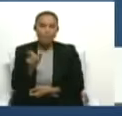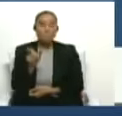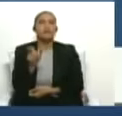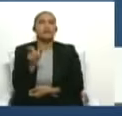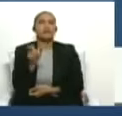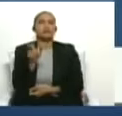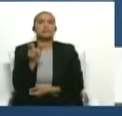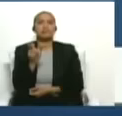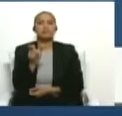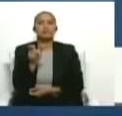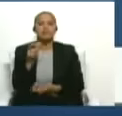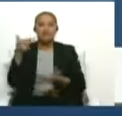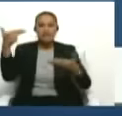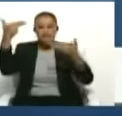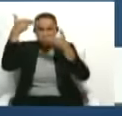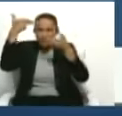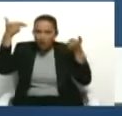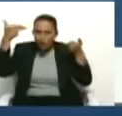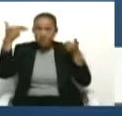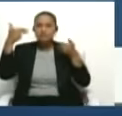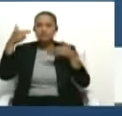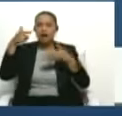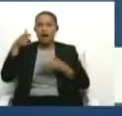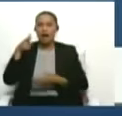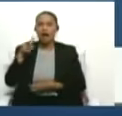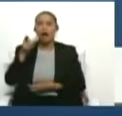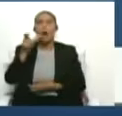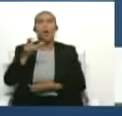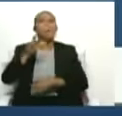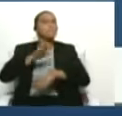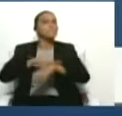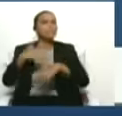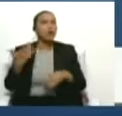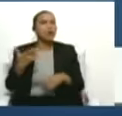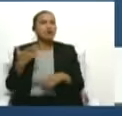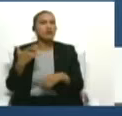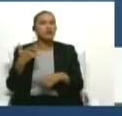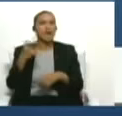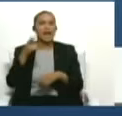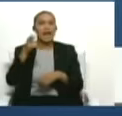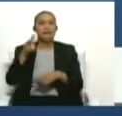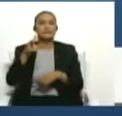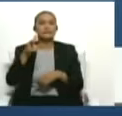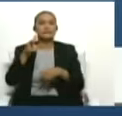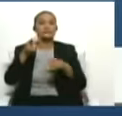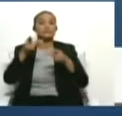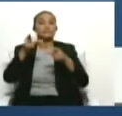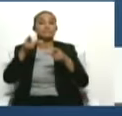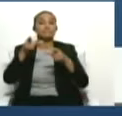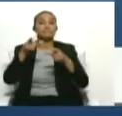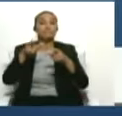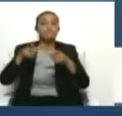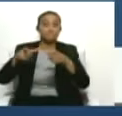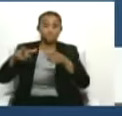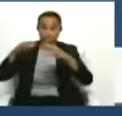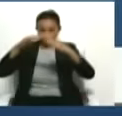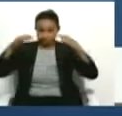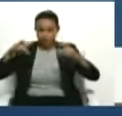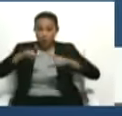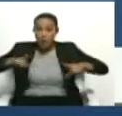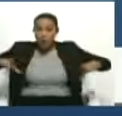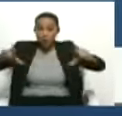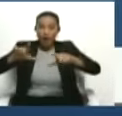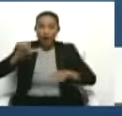año 2016 fue detenida por intentar volar con explosivos la sede del SEBIN. Se escapó de Ramo Verde en el